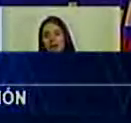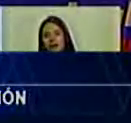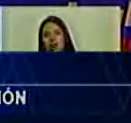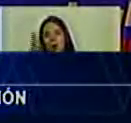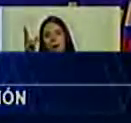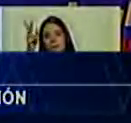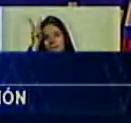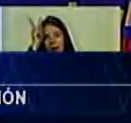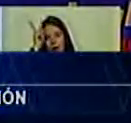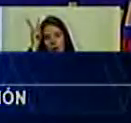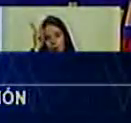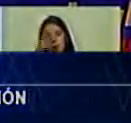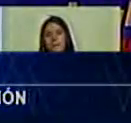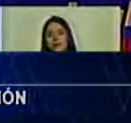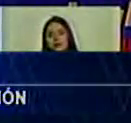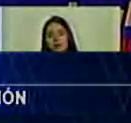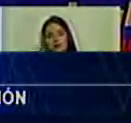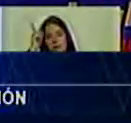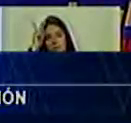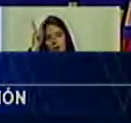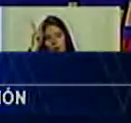Perú, presidente de Perú.